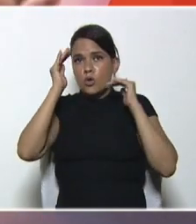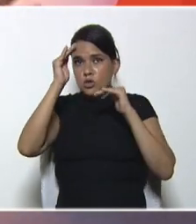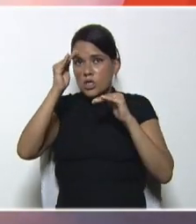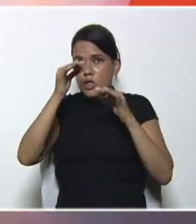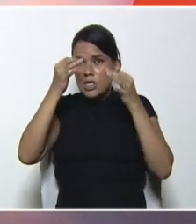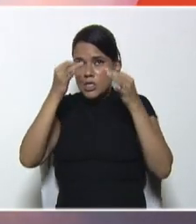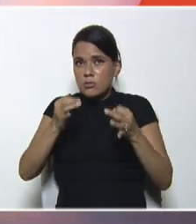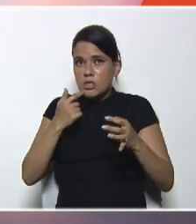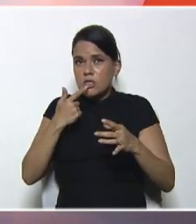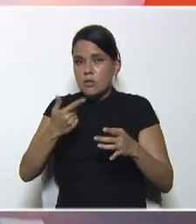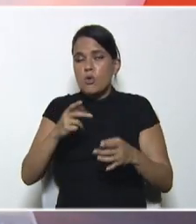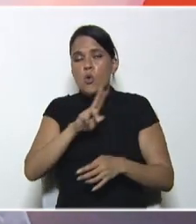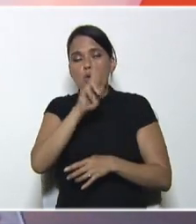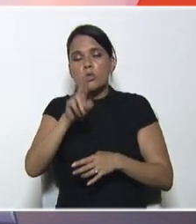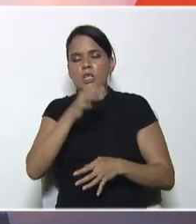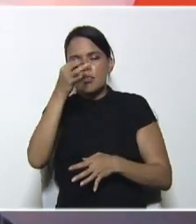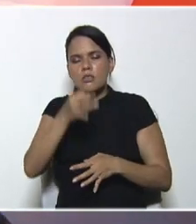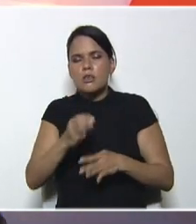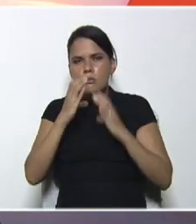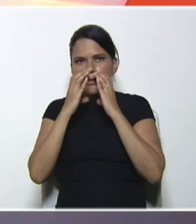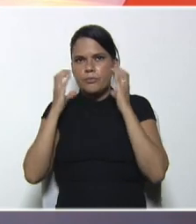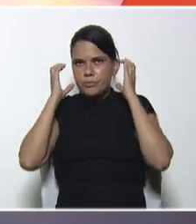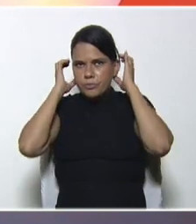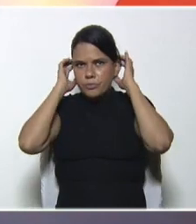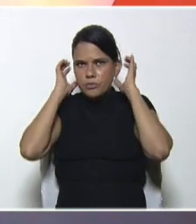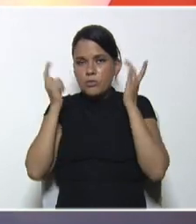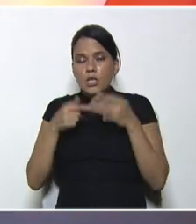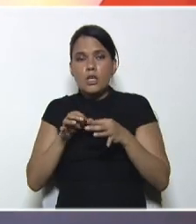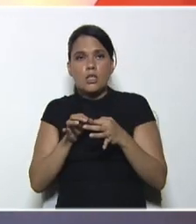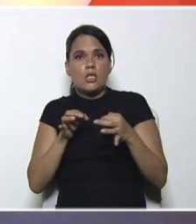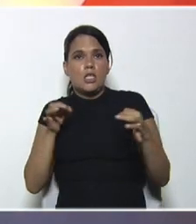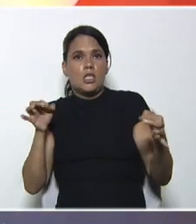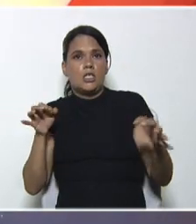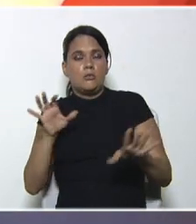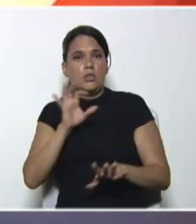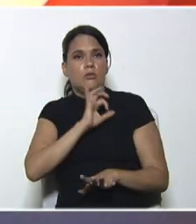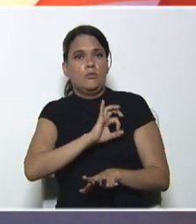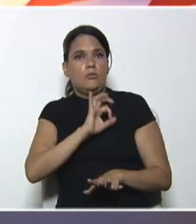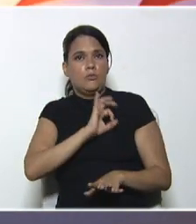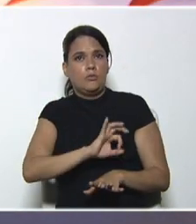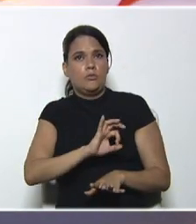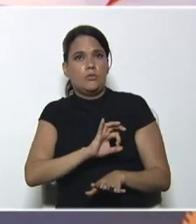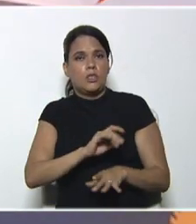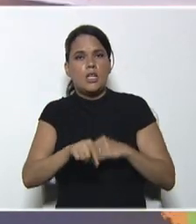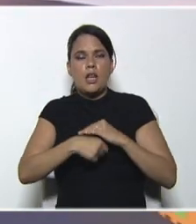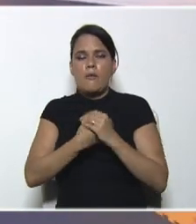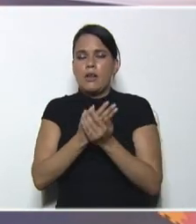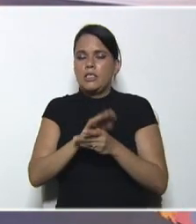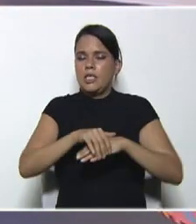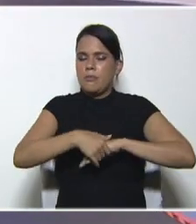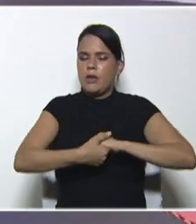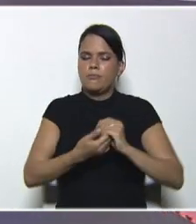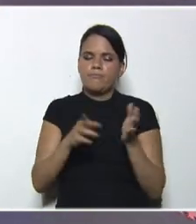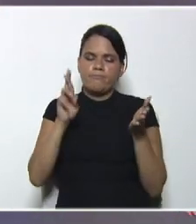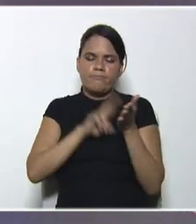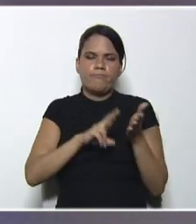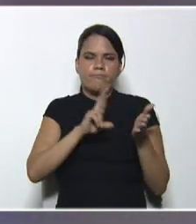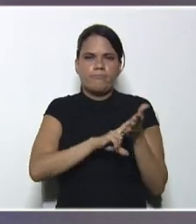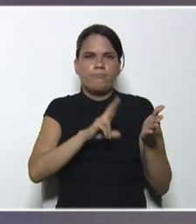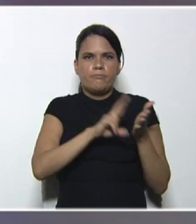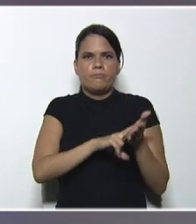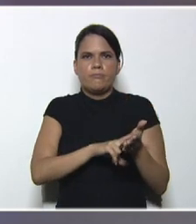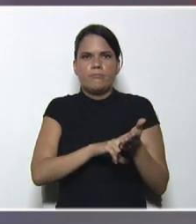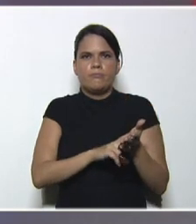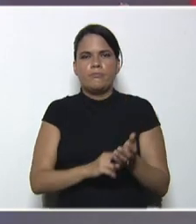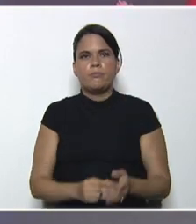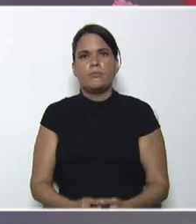el tapaboca permanentemente, mantener el distanciamiento físico saludable y lavarse las manos una y otra vez con